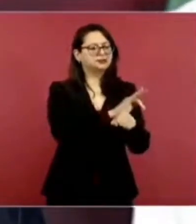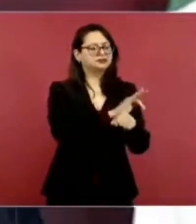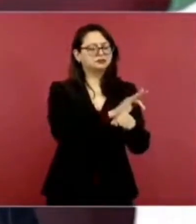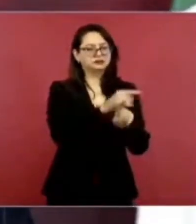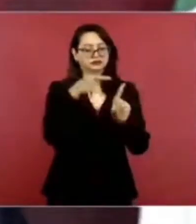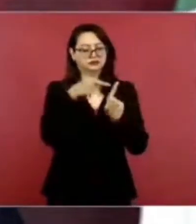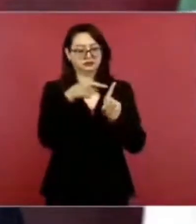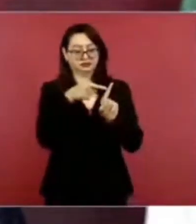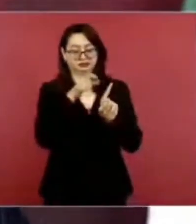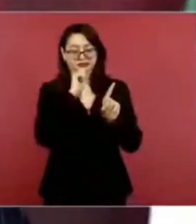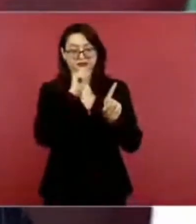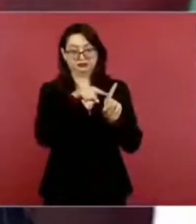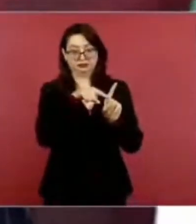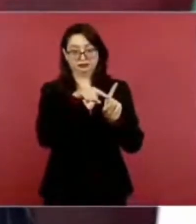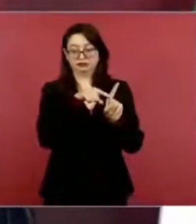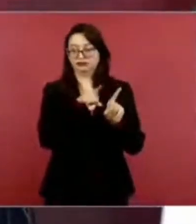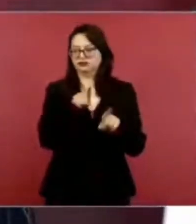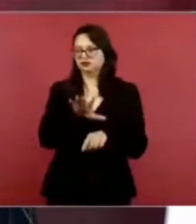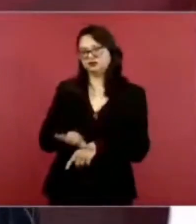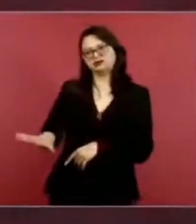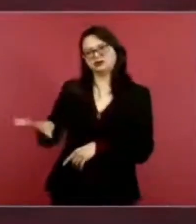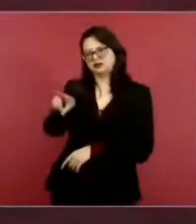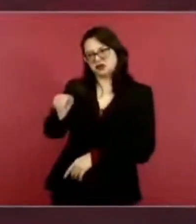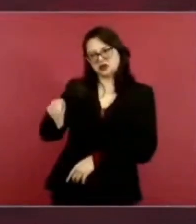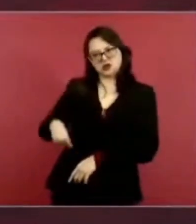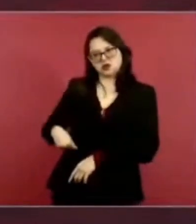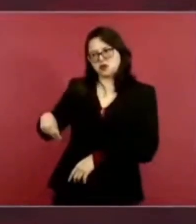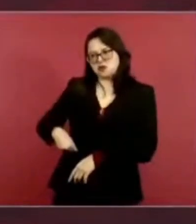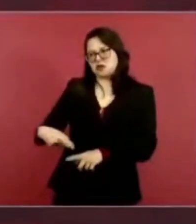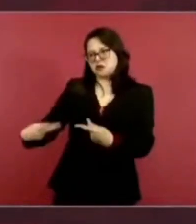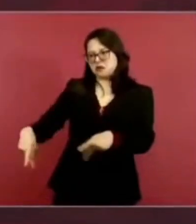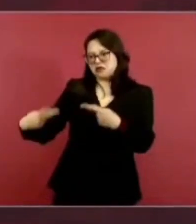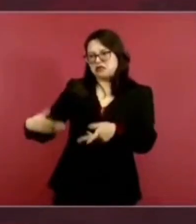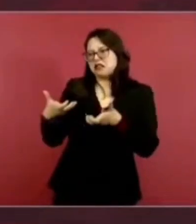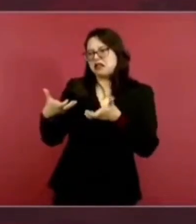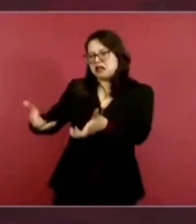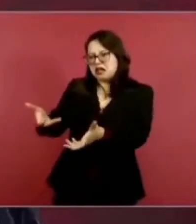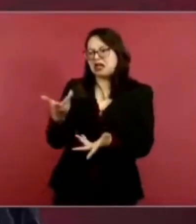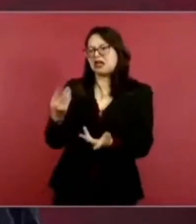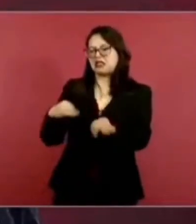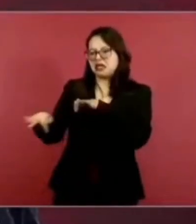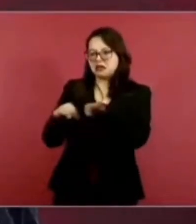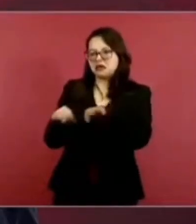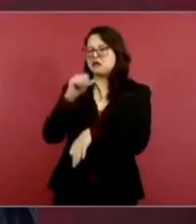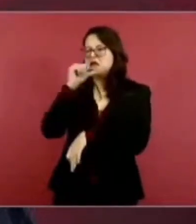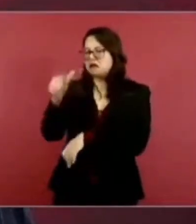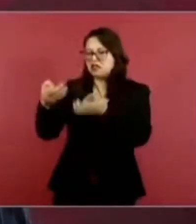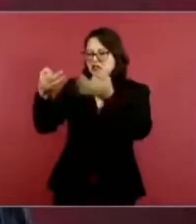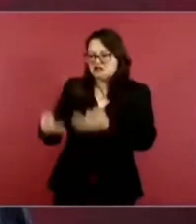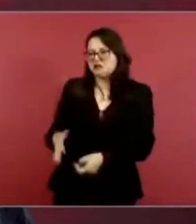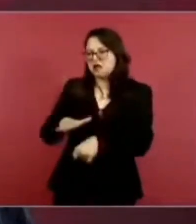Y todo eso es lo que quieren que regrese. Pues ¿cómo no va a querer